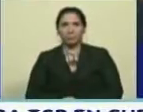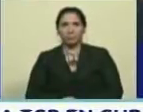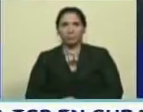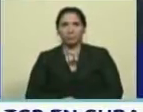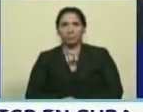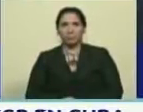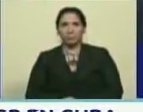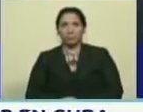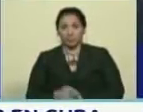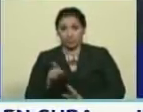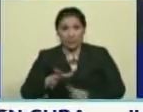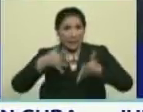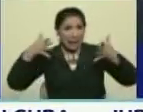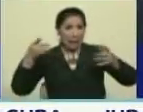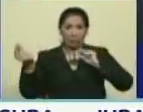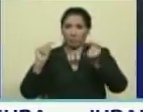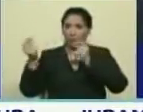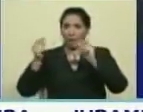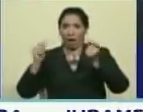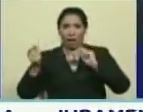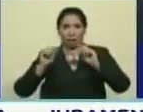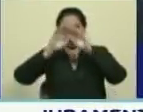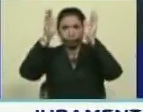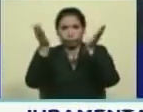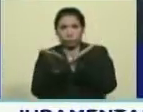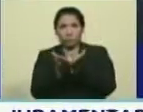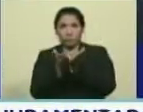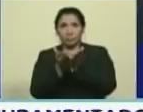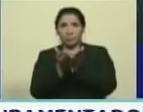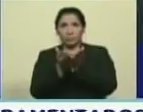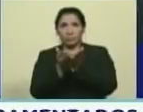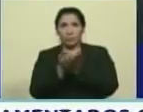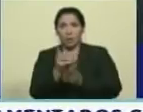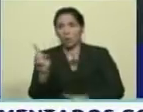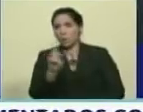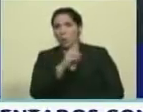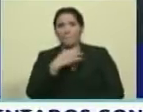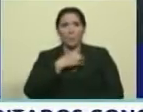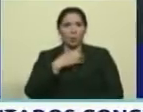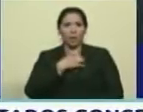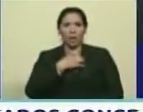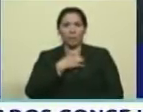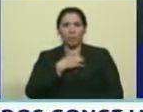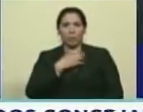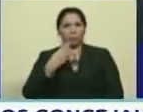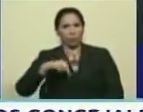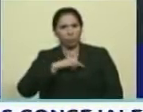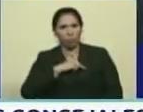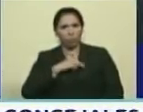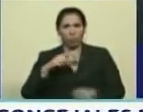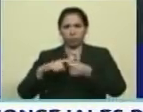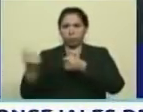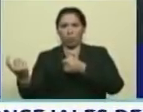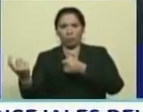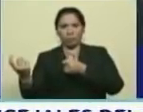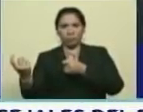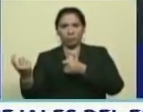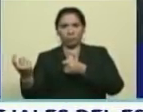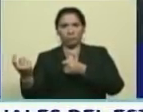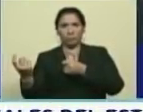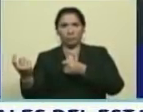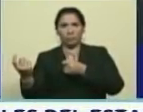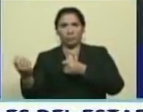Hay un gran debate en el continente, no podemos nosotros ponerlo de lado. La